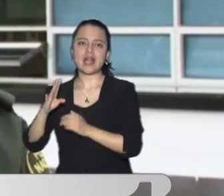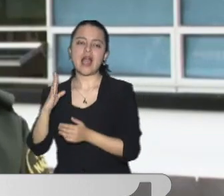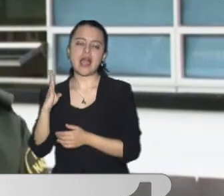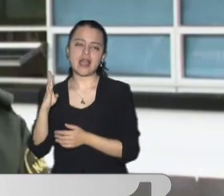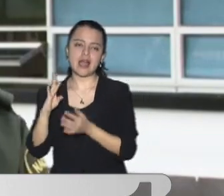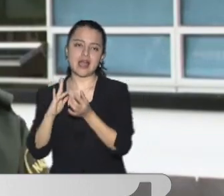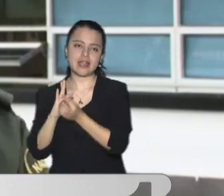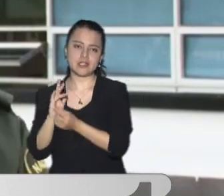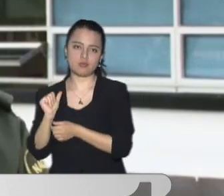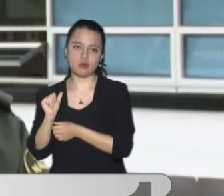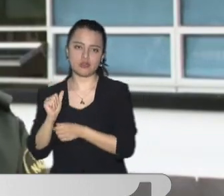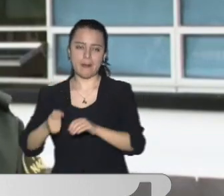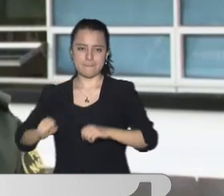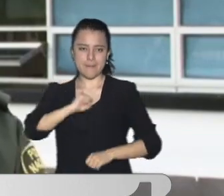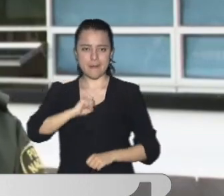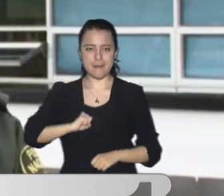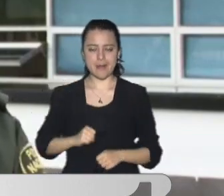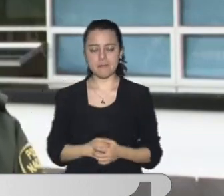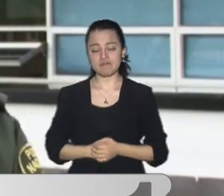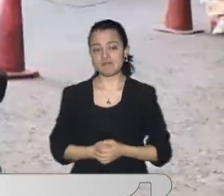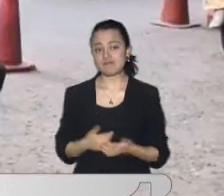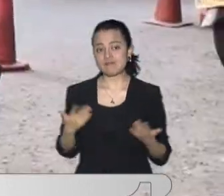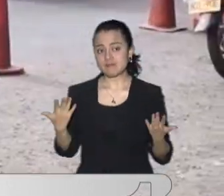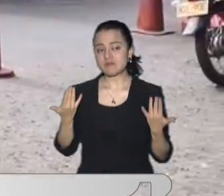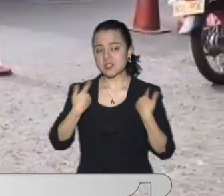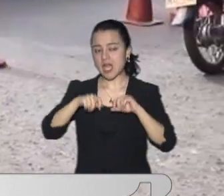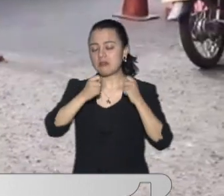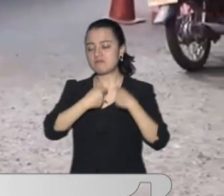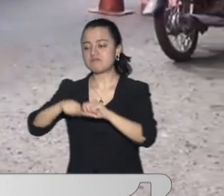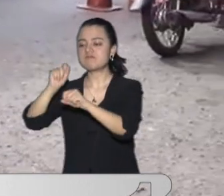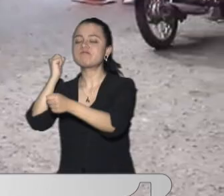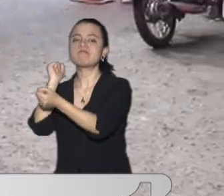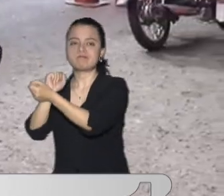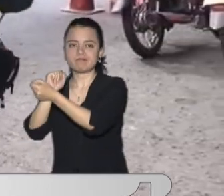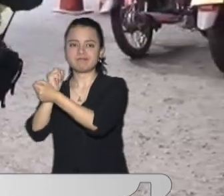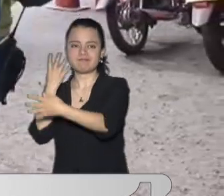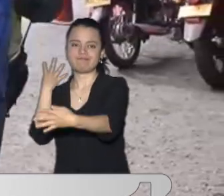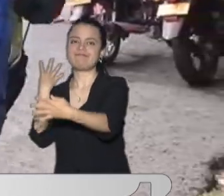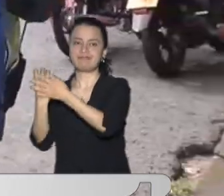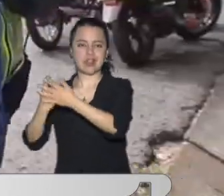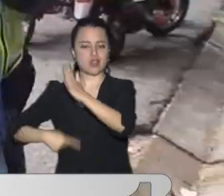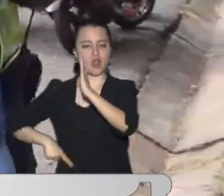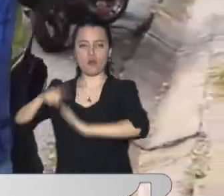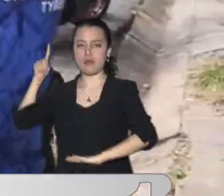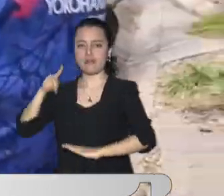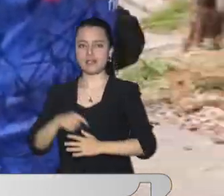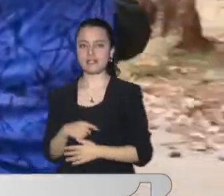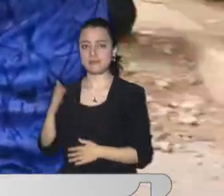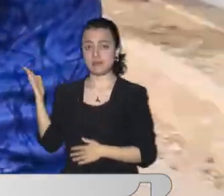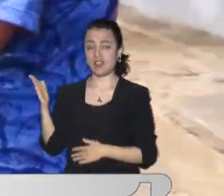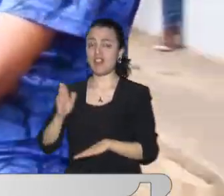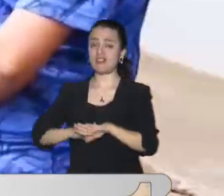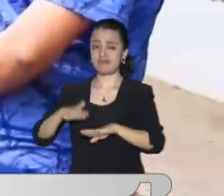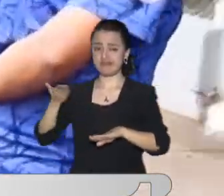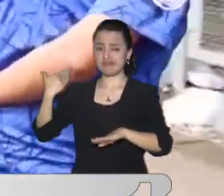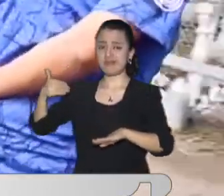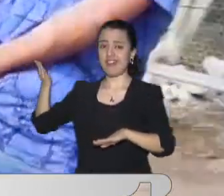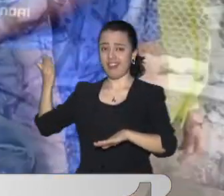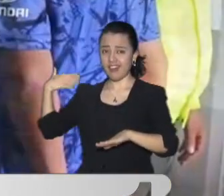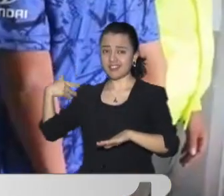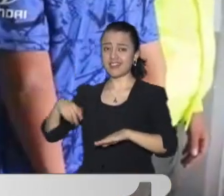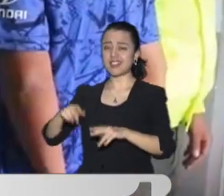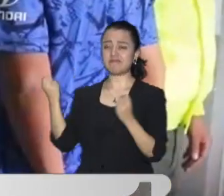fue puesto a orden de autoridad competente, la cual le dictó medida de aseguramiento intramural. El detenido tiene antecedentes judiciales por